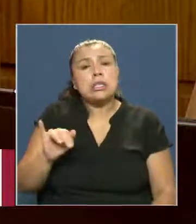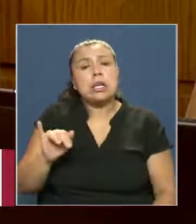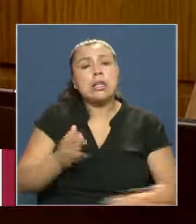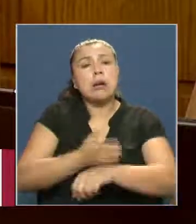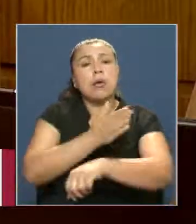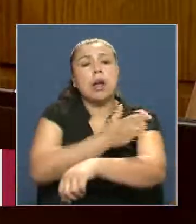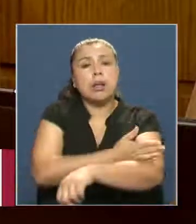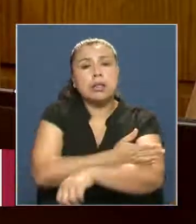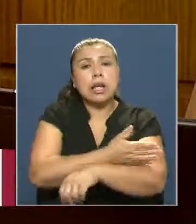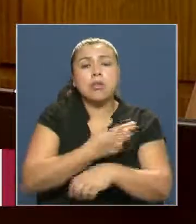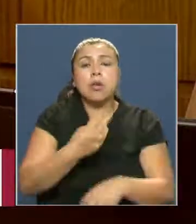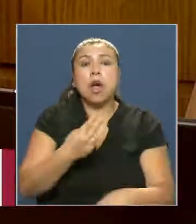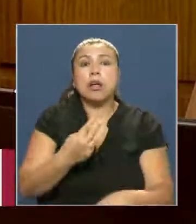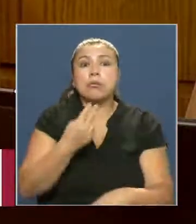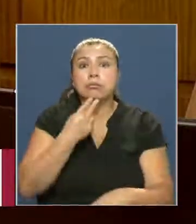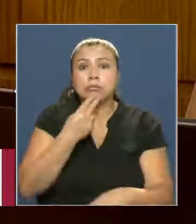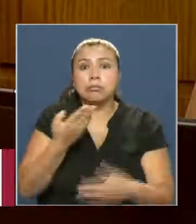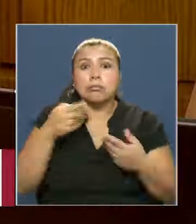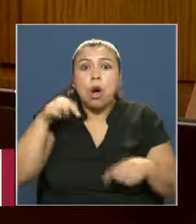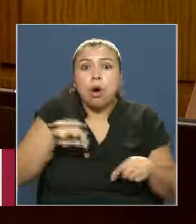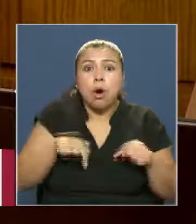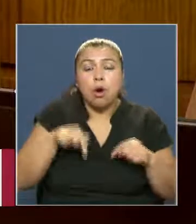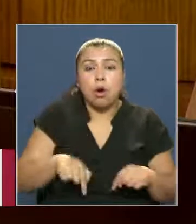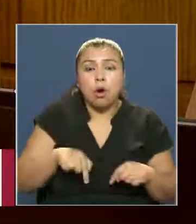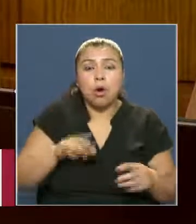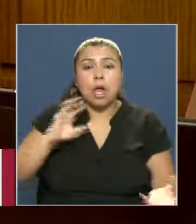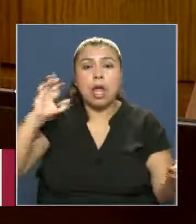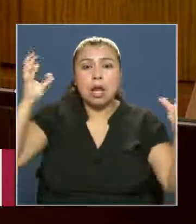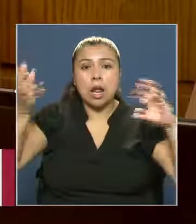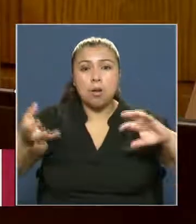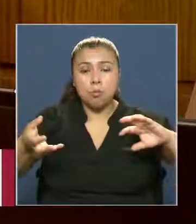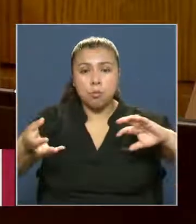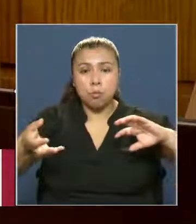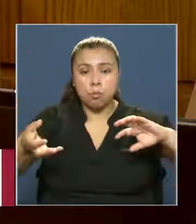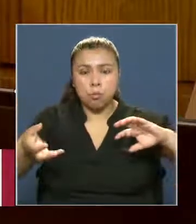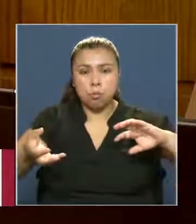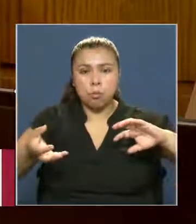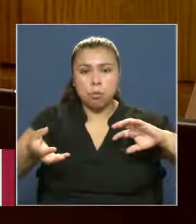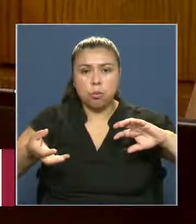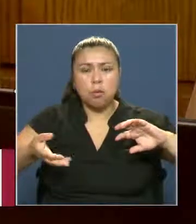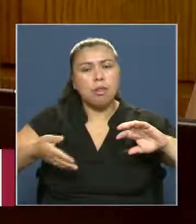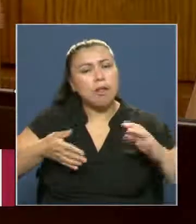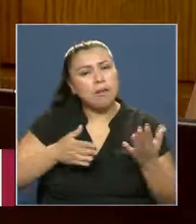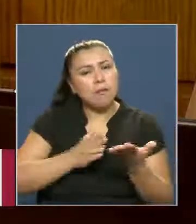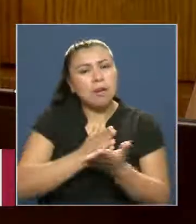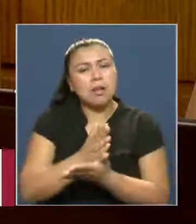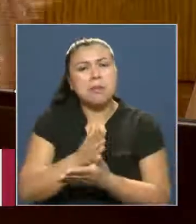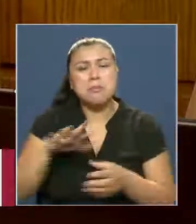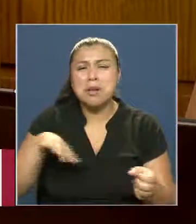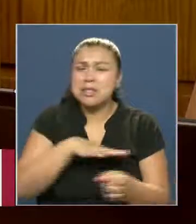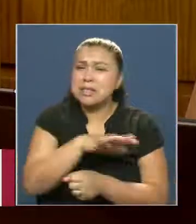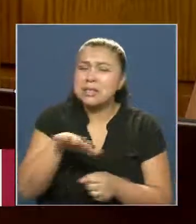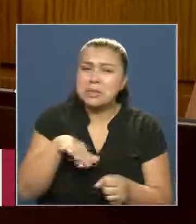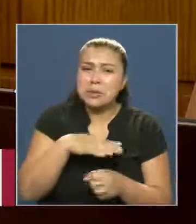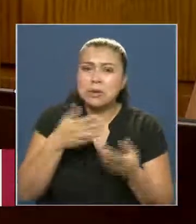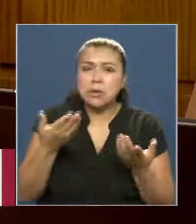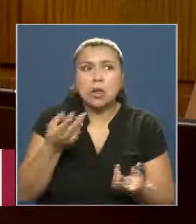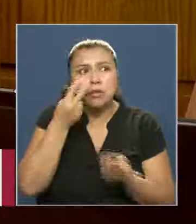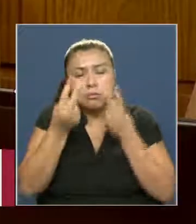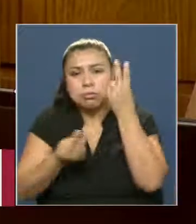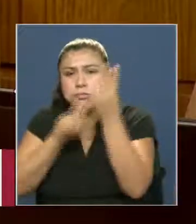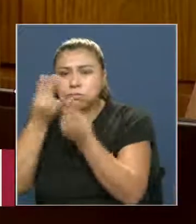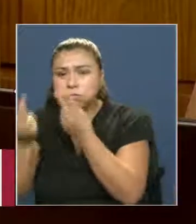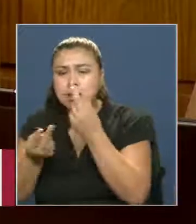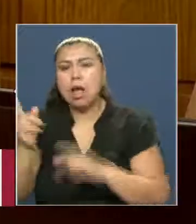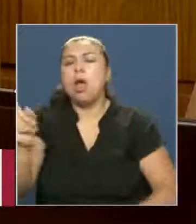situaciones como la que estamos viviendo hoy. En el mundo entero van a empezar a darse situaciones como esta y ya lo estamos viendo. No